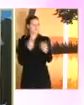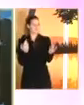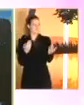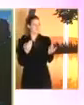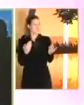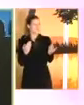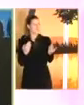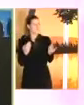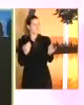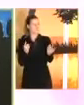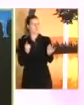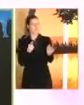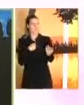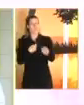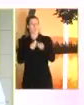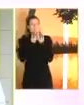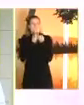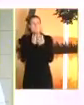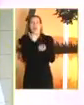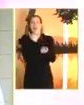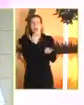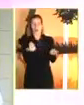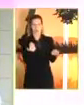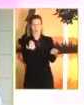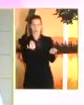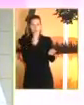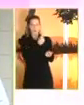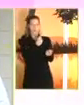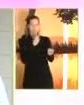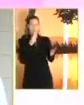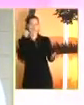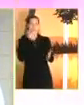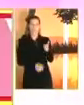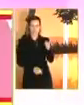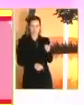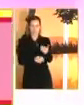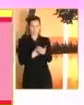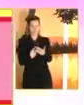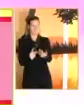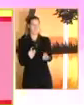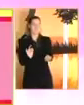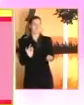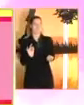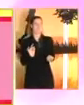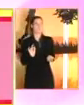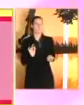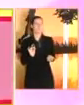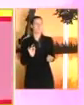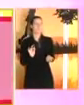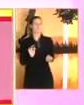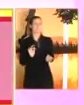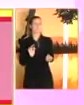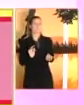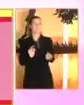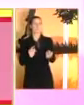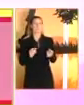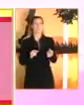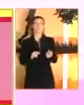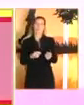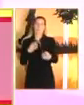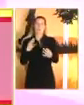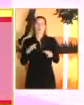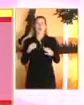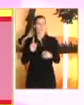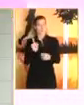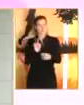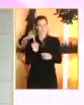todo? Es que no, ¿a ti te multan? Hombre, por supuesto. ¿Sí? Intento que no lo hagan. ¿Te multan? Pero de manera... Veces, no, de manera recurrente no. Vale.